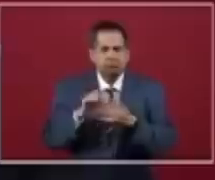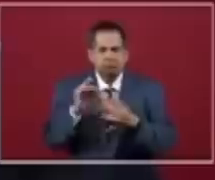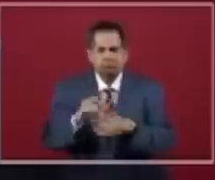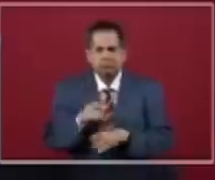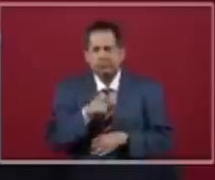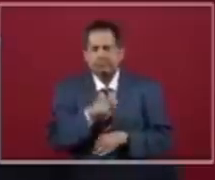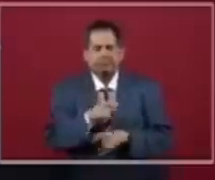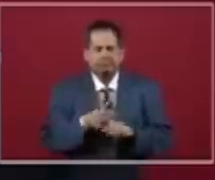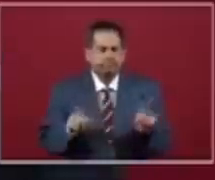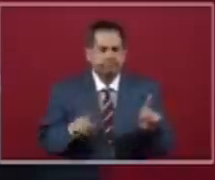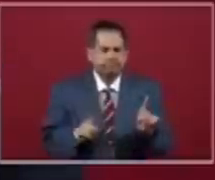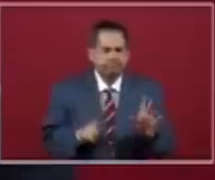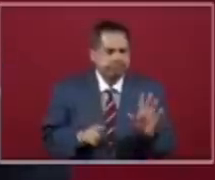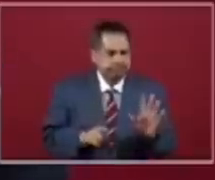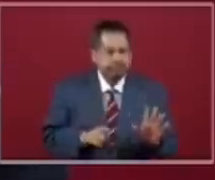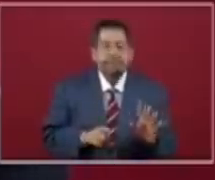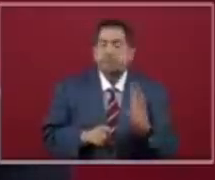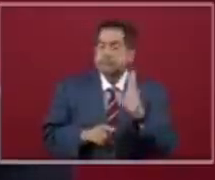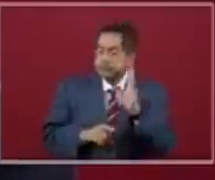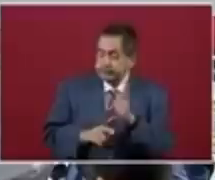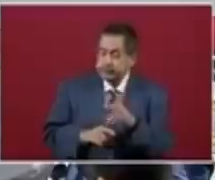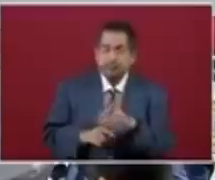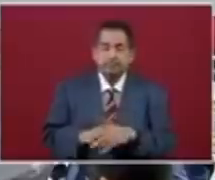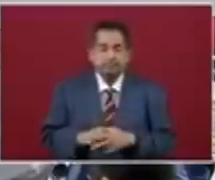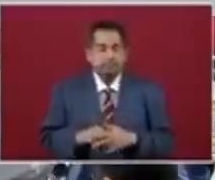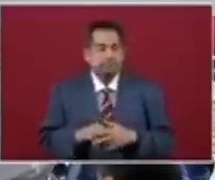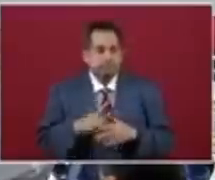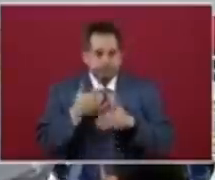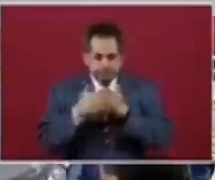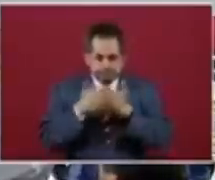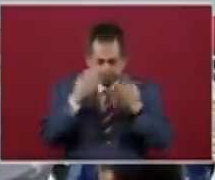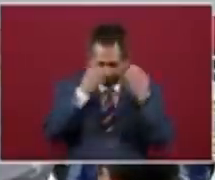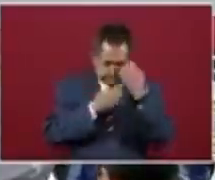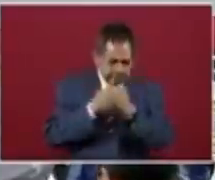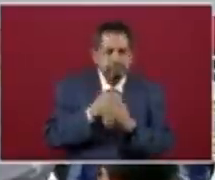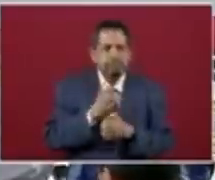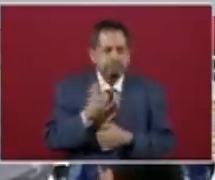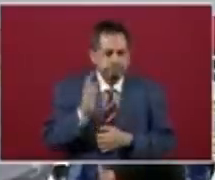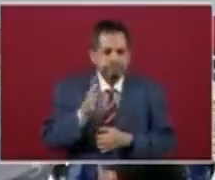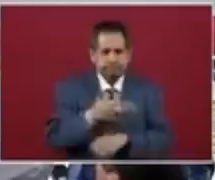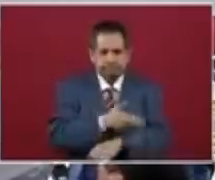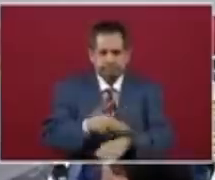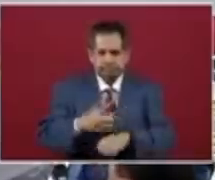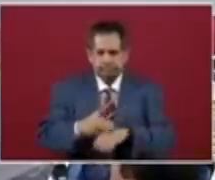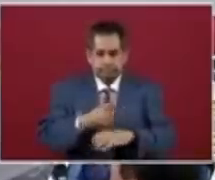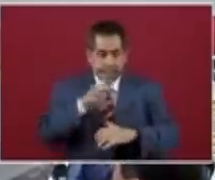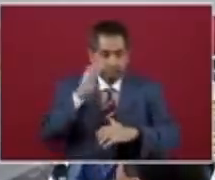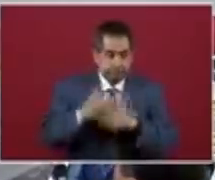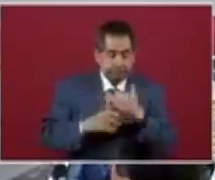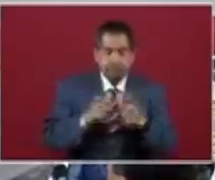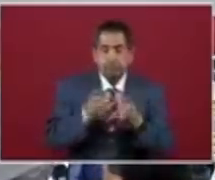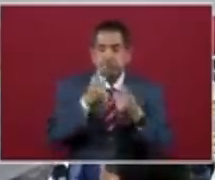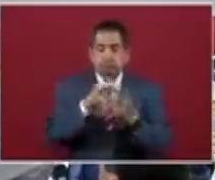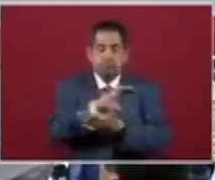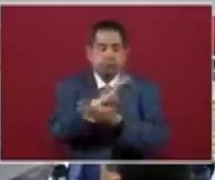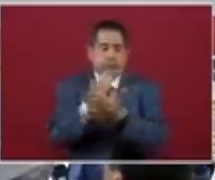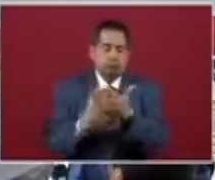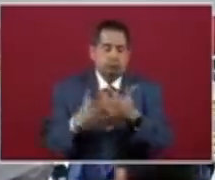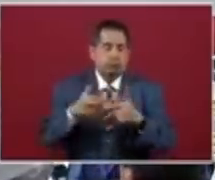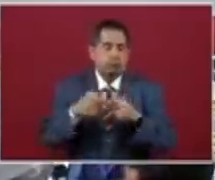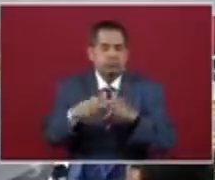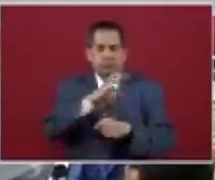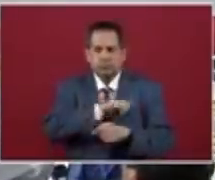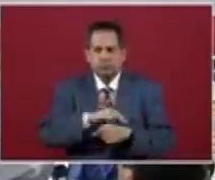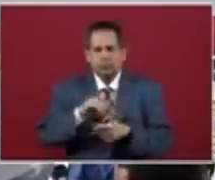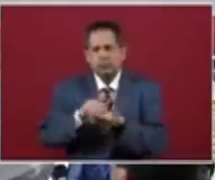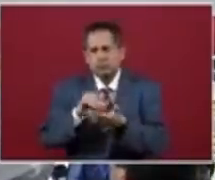ocasión. Esa revisión ya está en curso. No la vamos a terminar. Hay contratos de renta vigentes,